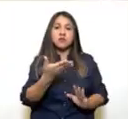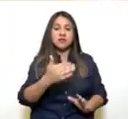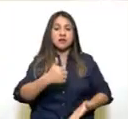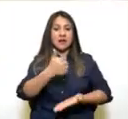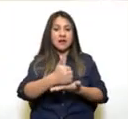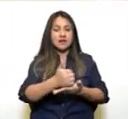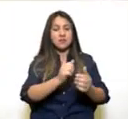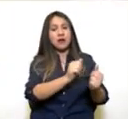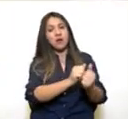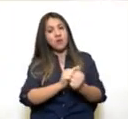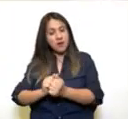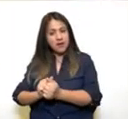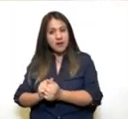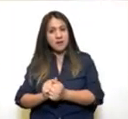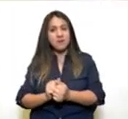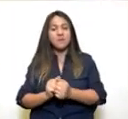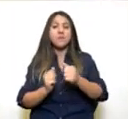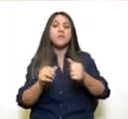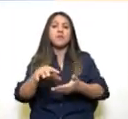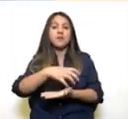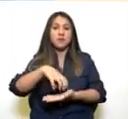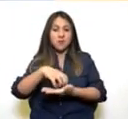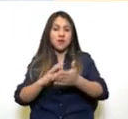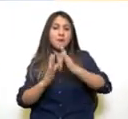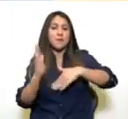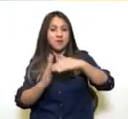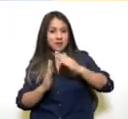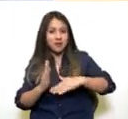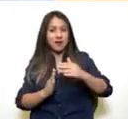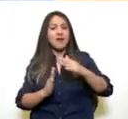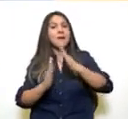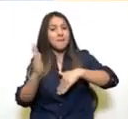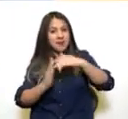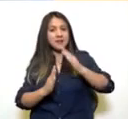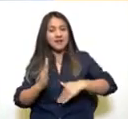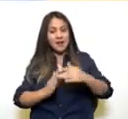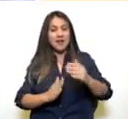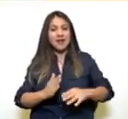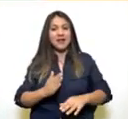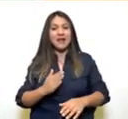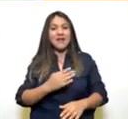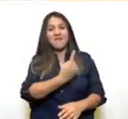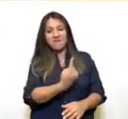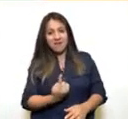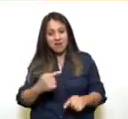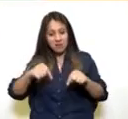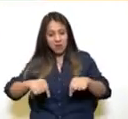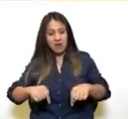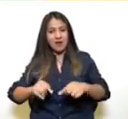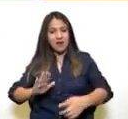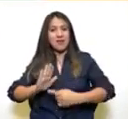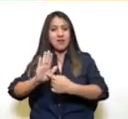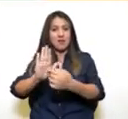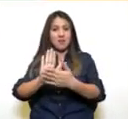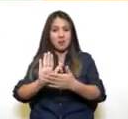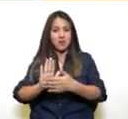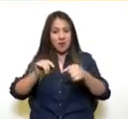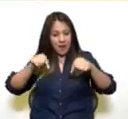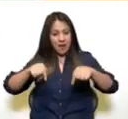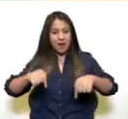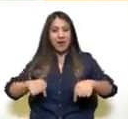calesa por haberme acompañado en la pintana porque la pintana cesó presente aquí usted la ha hecho presente en